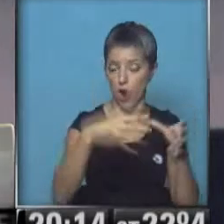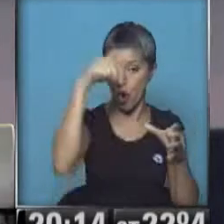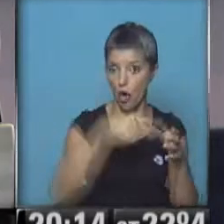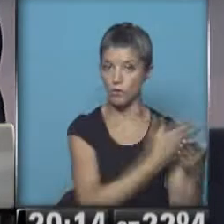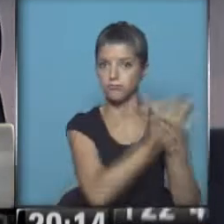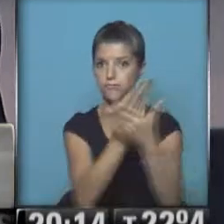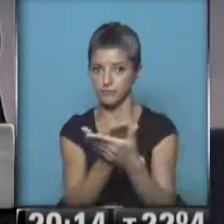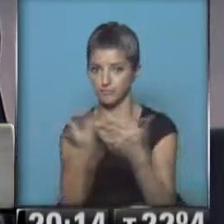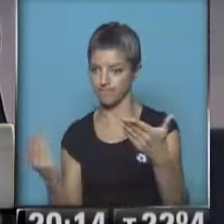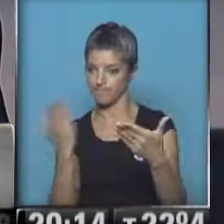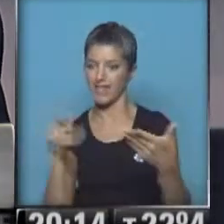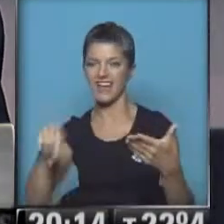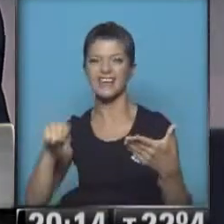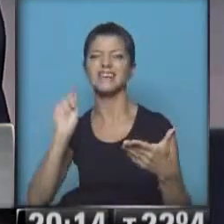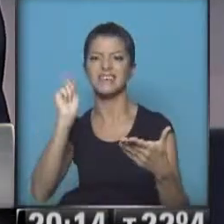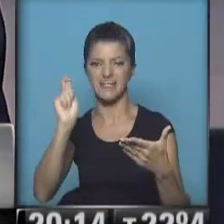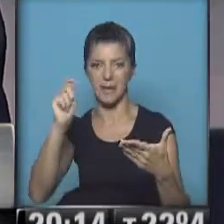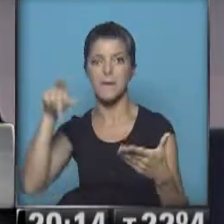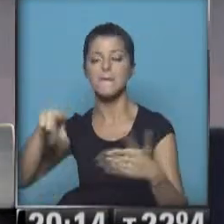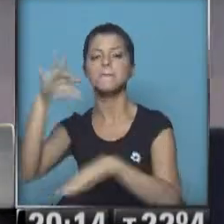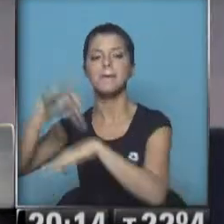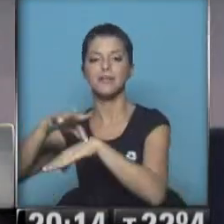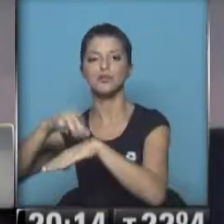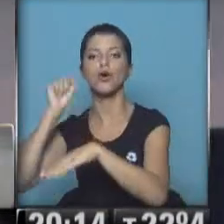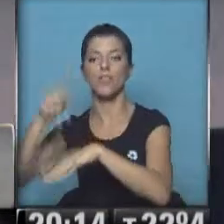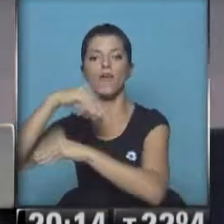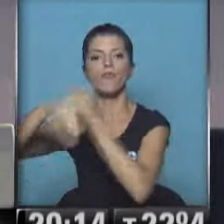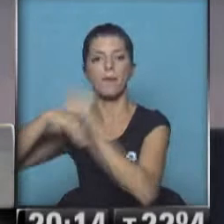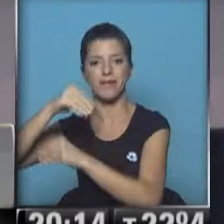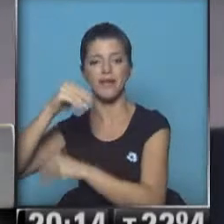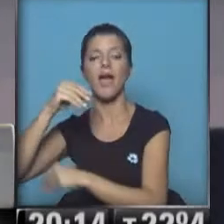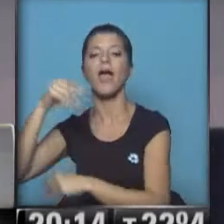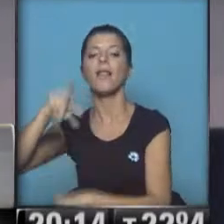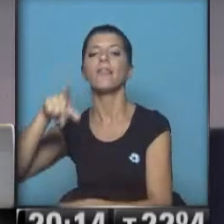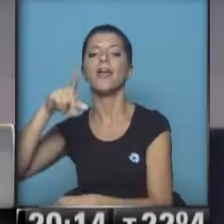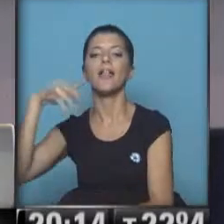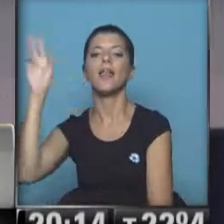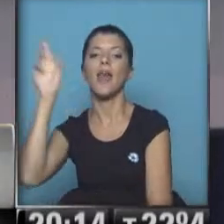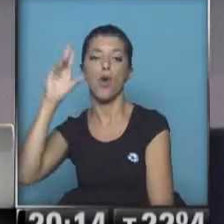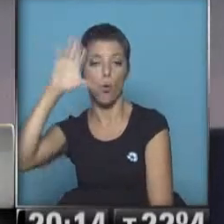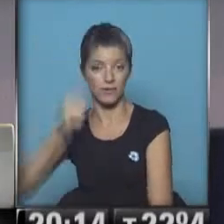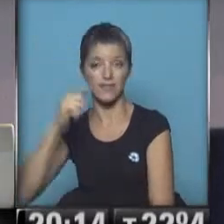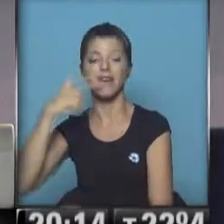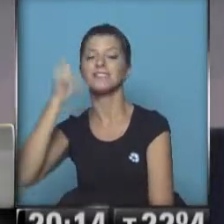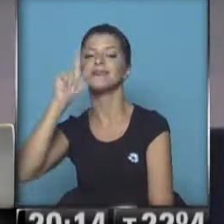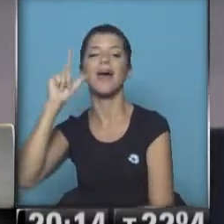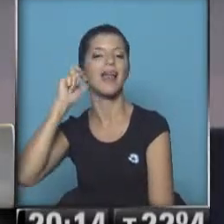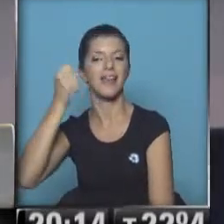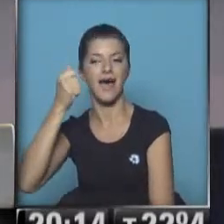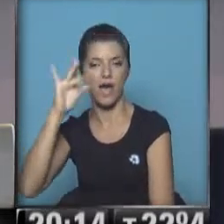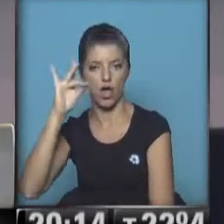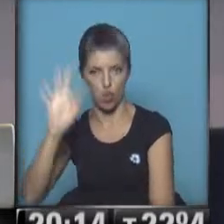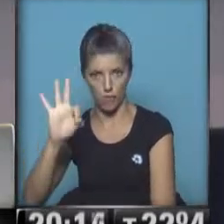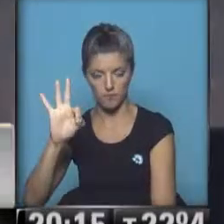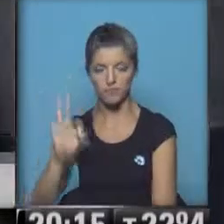dictamen de minoría son los peritos de la querella de la doctora arroyo salgado vamos a ver unas placas para repasar